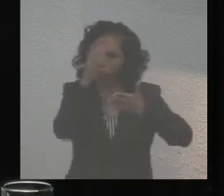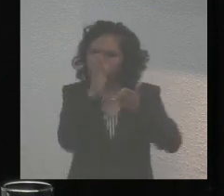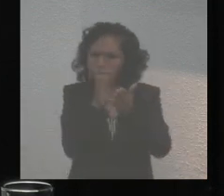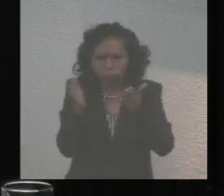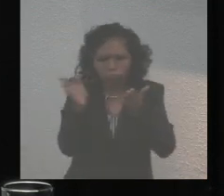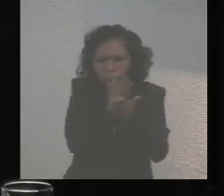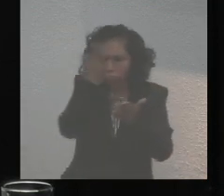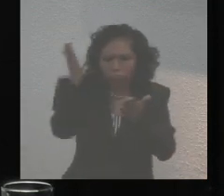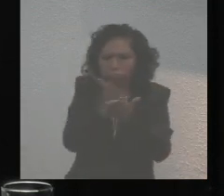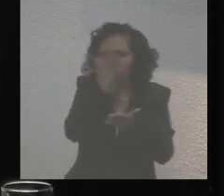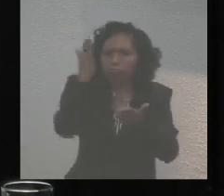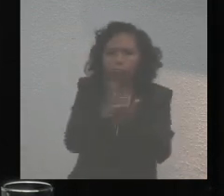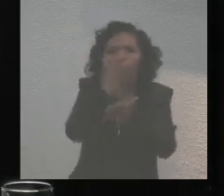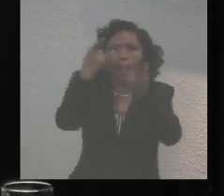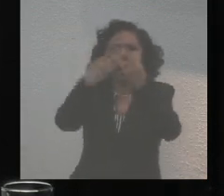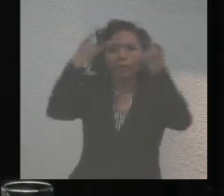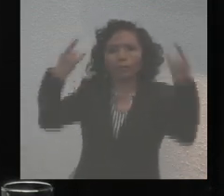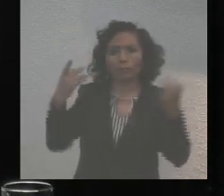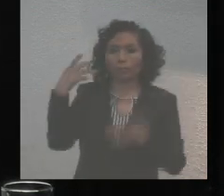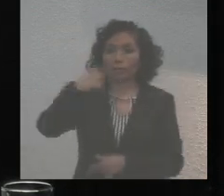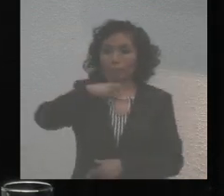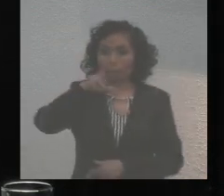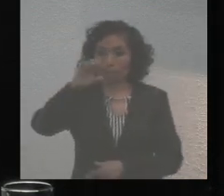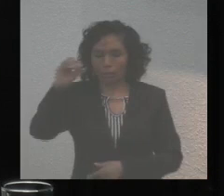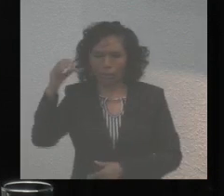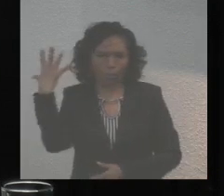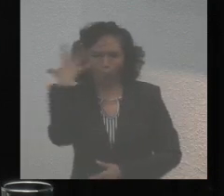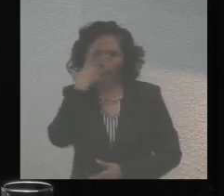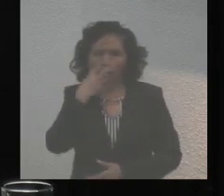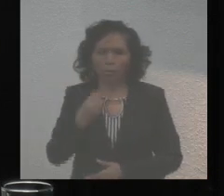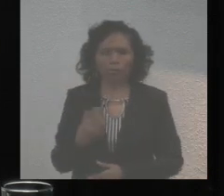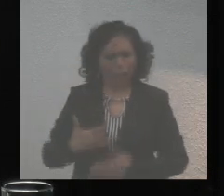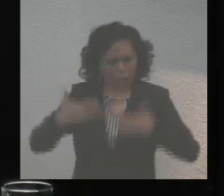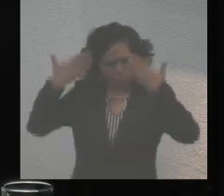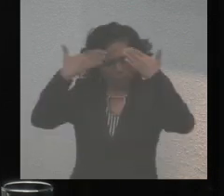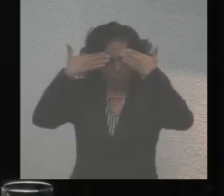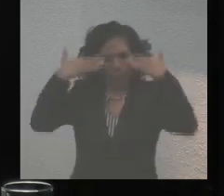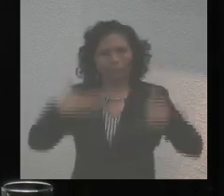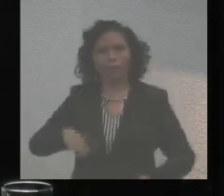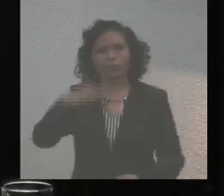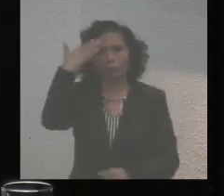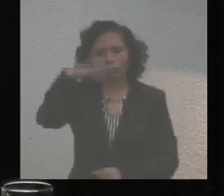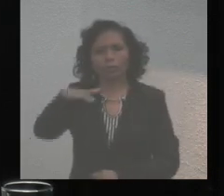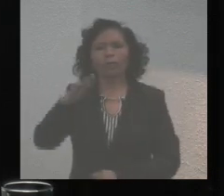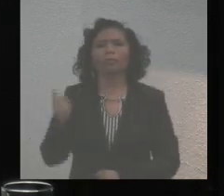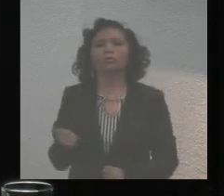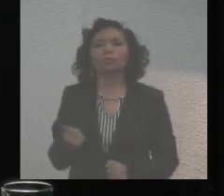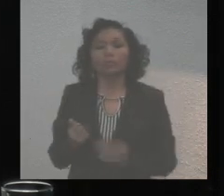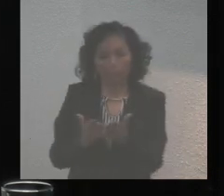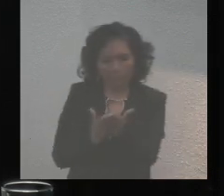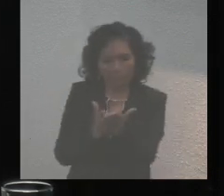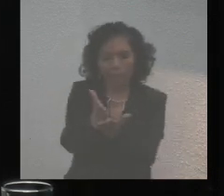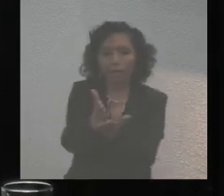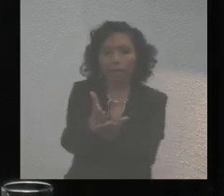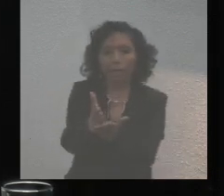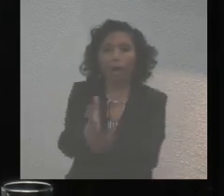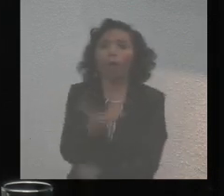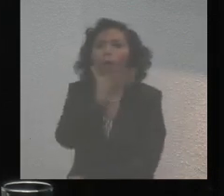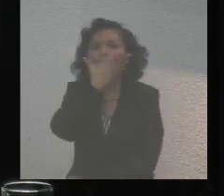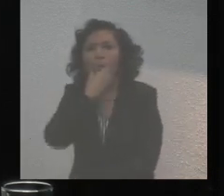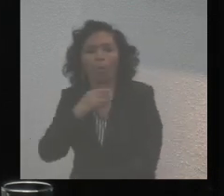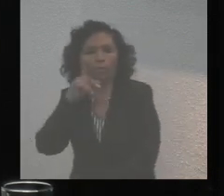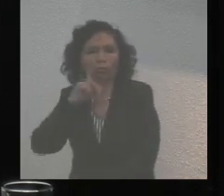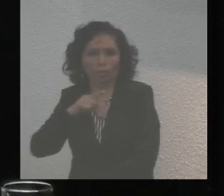más bellas en la historia de nuestro estado, convencidas y convencidos que si al final del camino las y